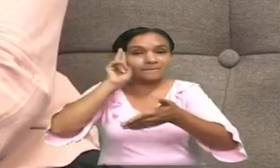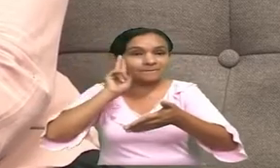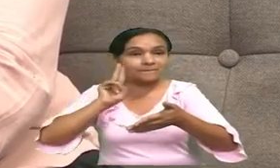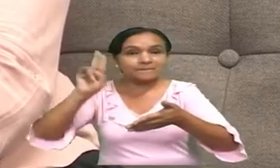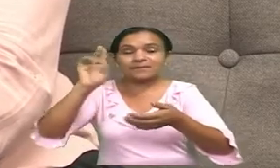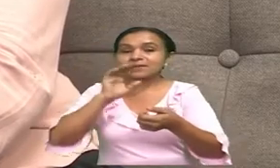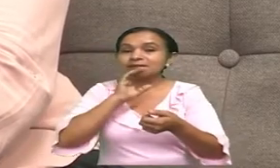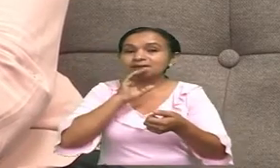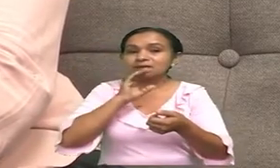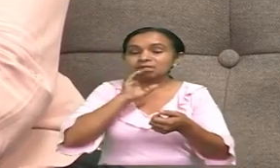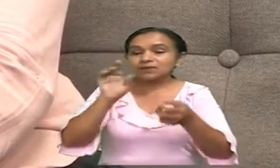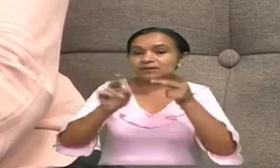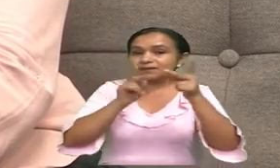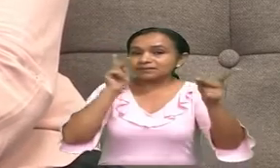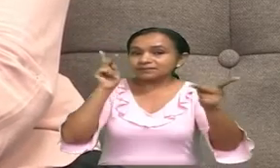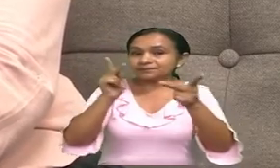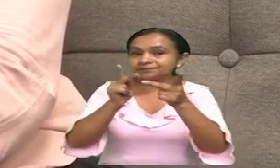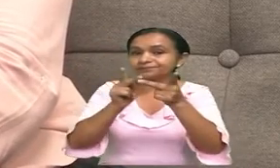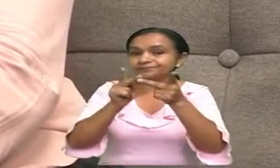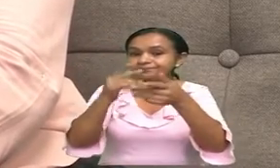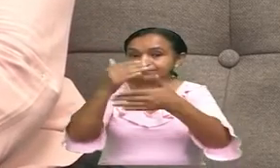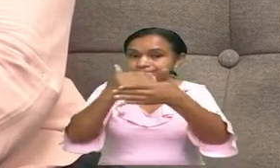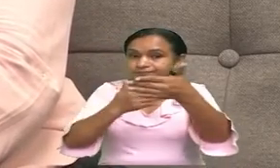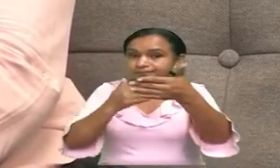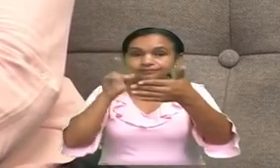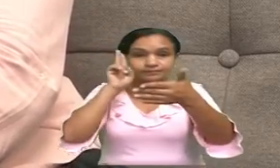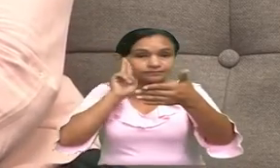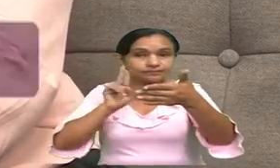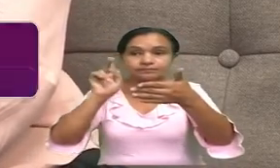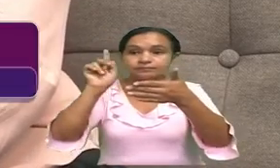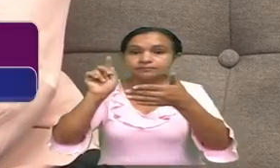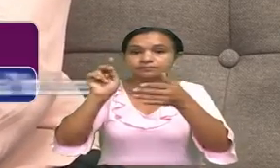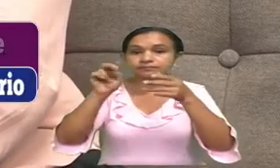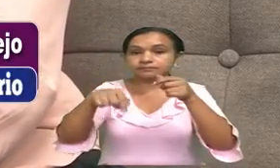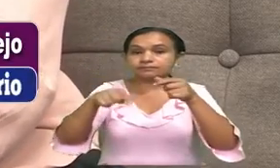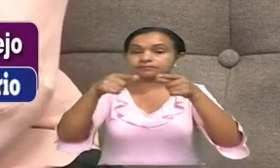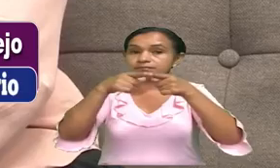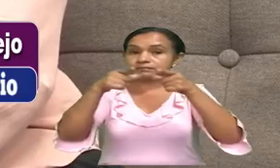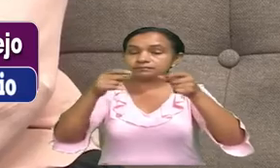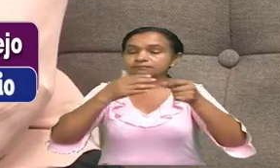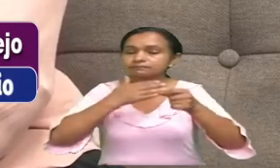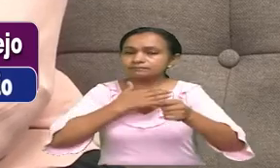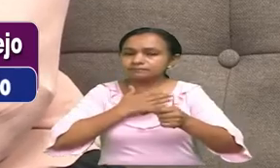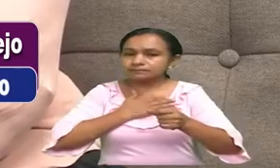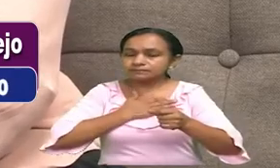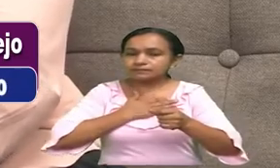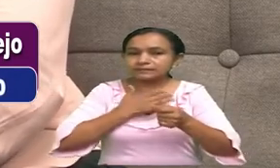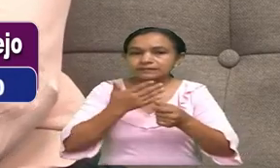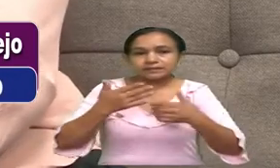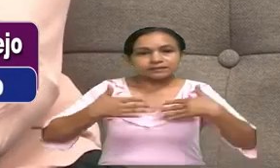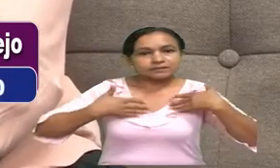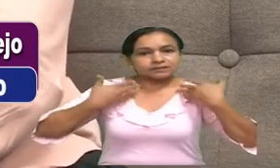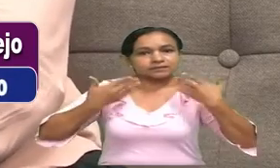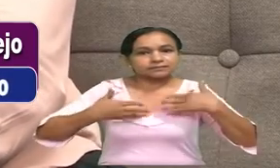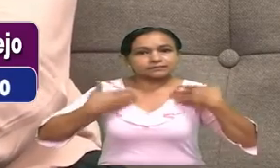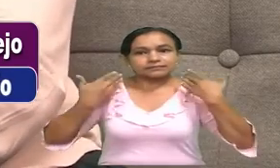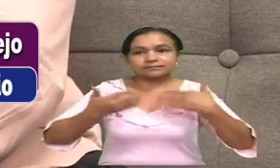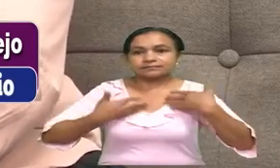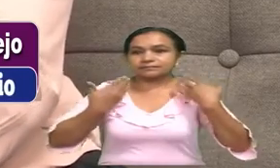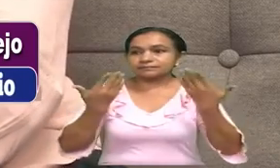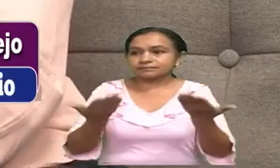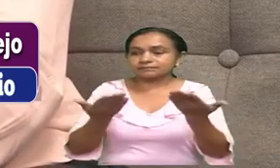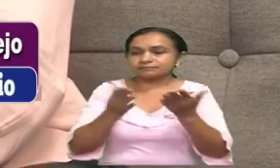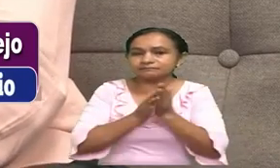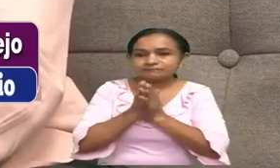Habana por un perfeccionamiento curricular que estamos llevando en la UNAM Managua. Y para mí es muy motivador y además